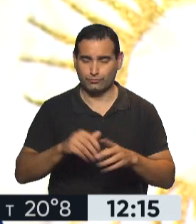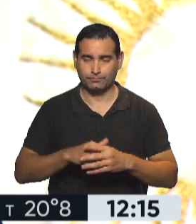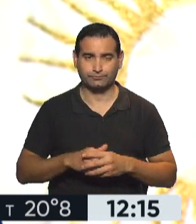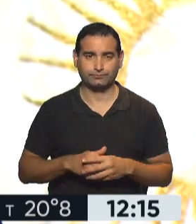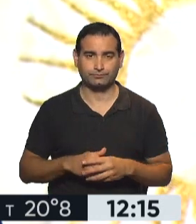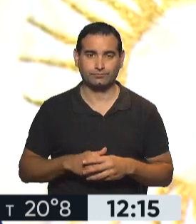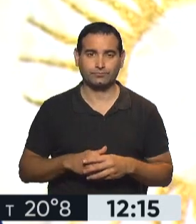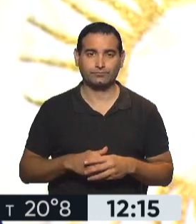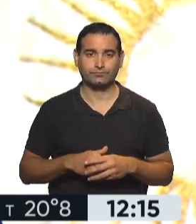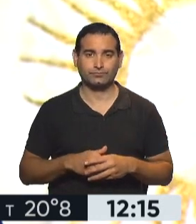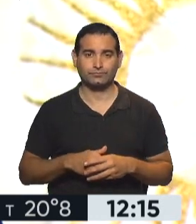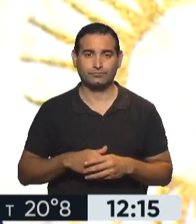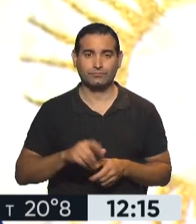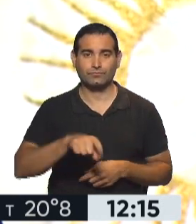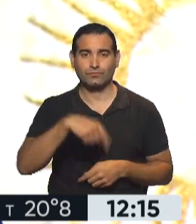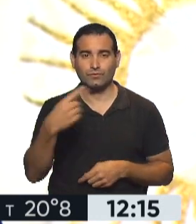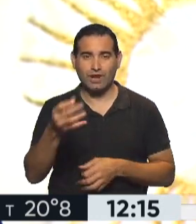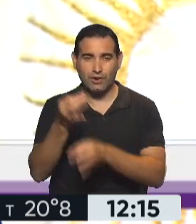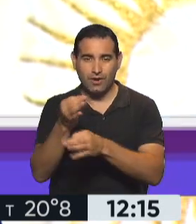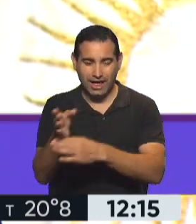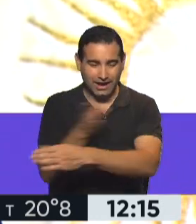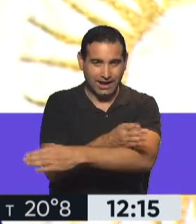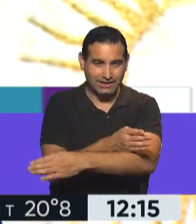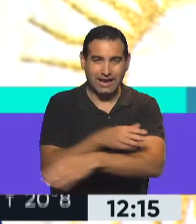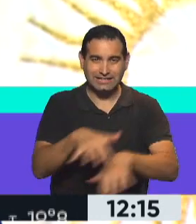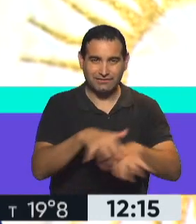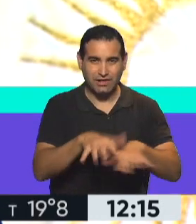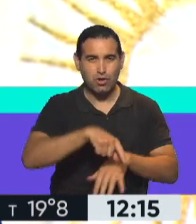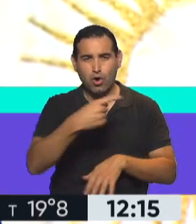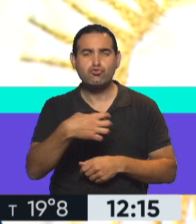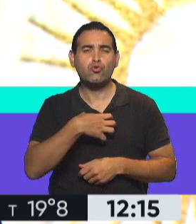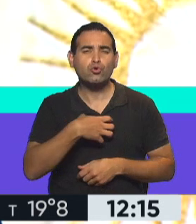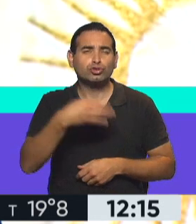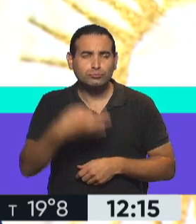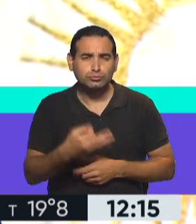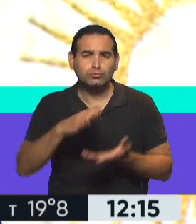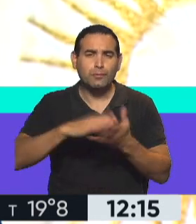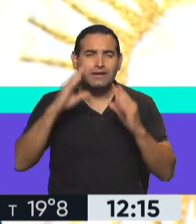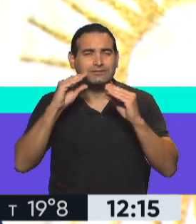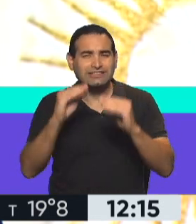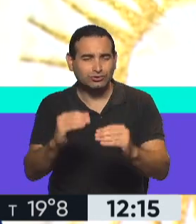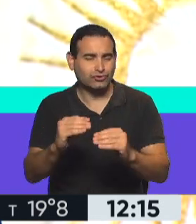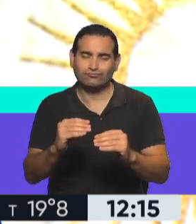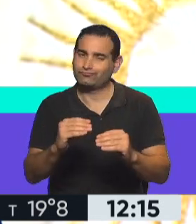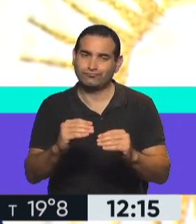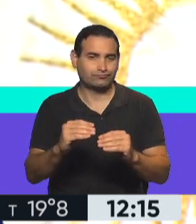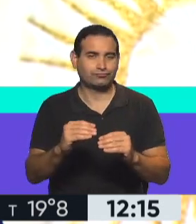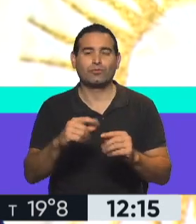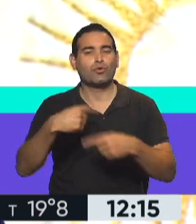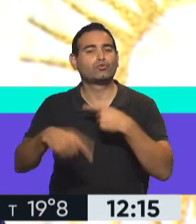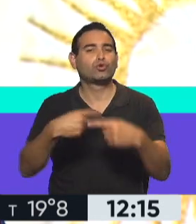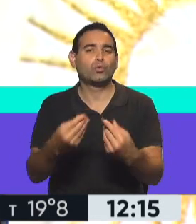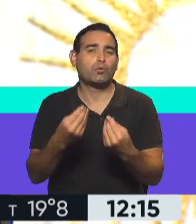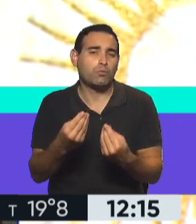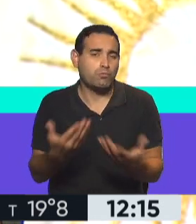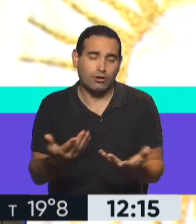actividad periescolar, como así también cursos específicos de capacitación en oficio, continuarán,